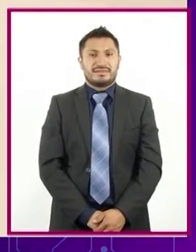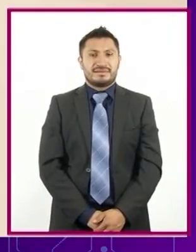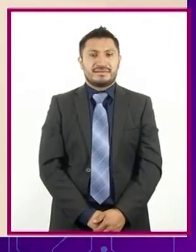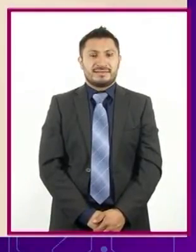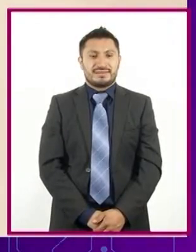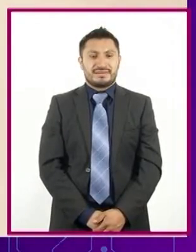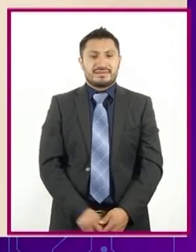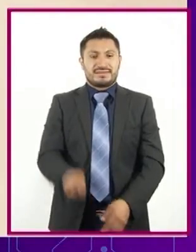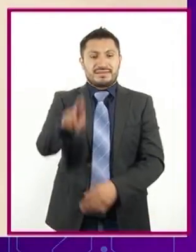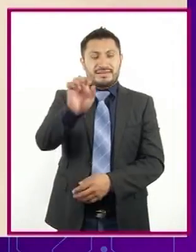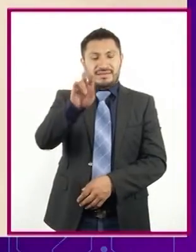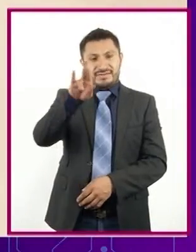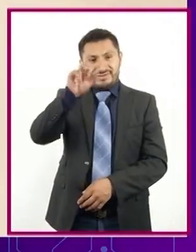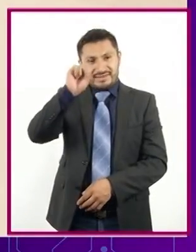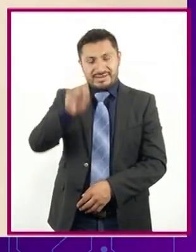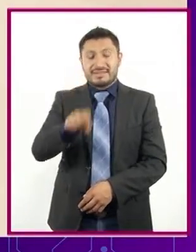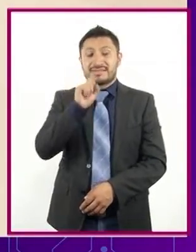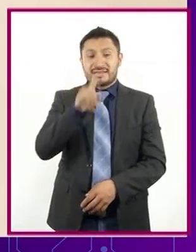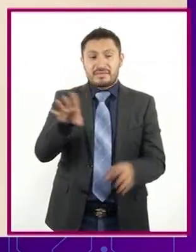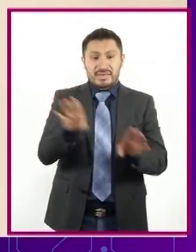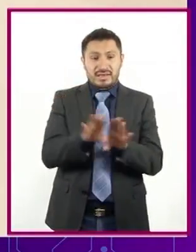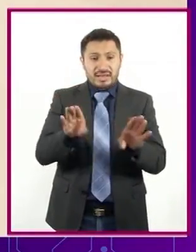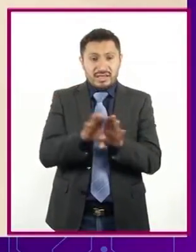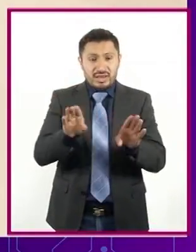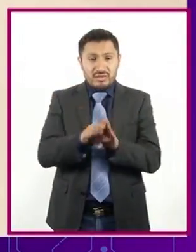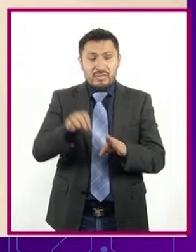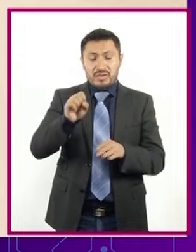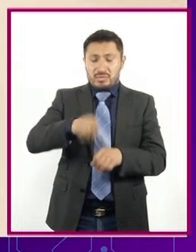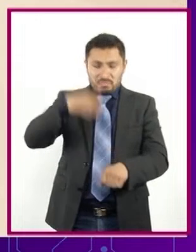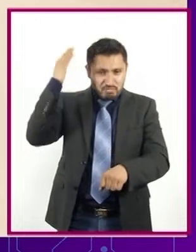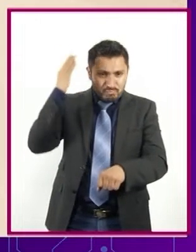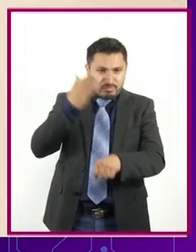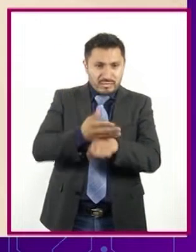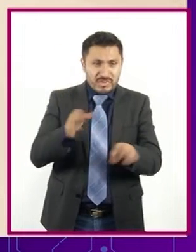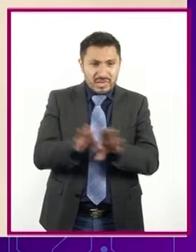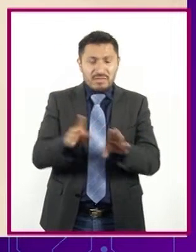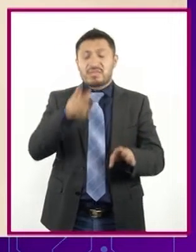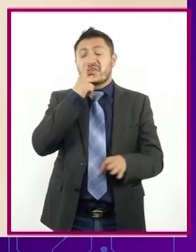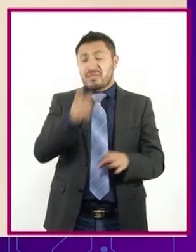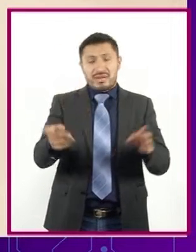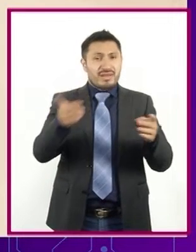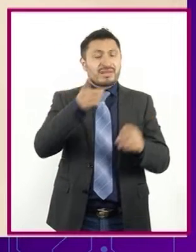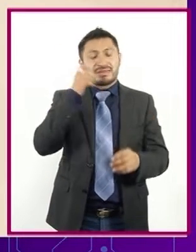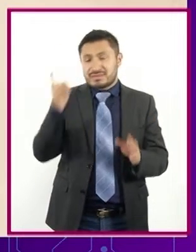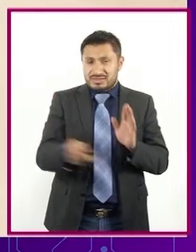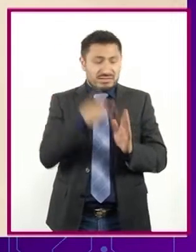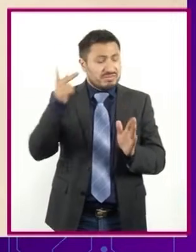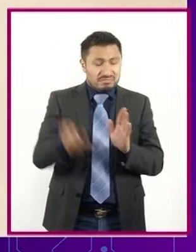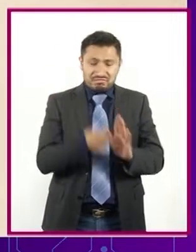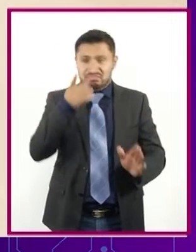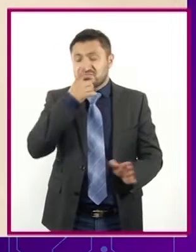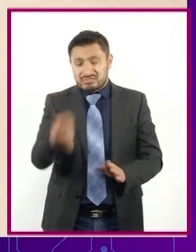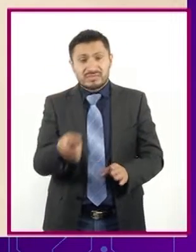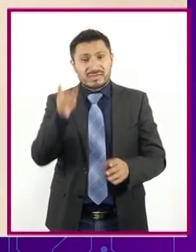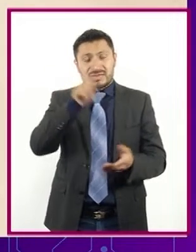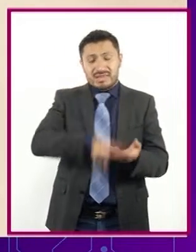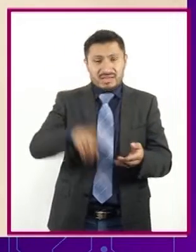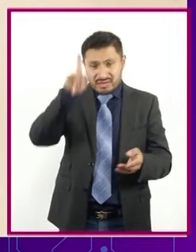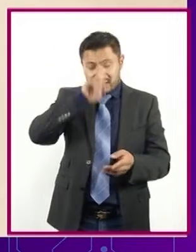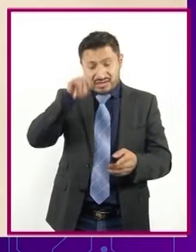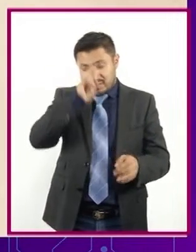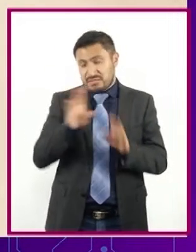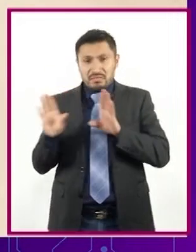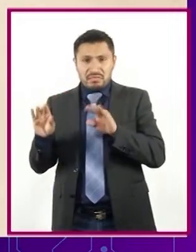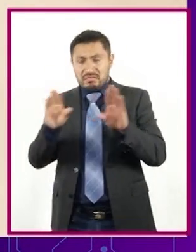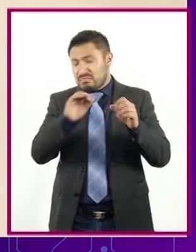Los refranes, también llamados sentencias, son frases que se repiten de manera invariable. En ellos se expresa un consejo o